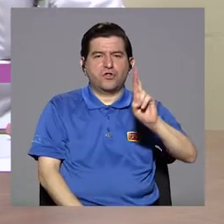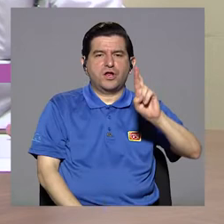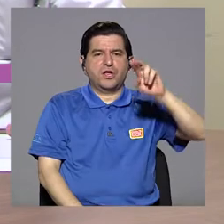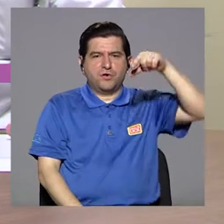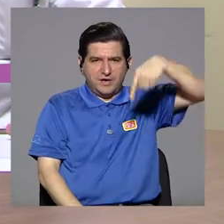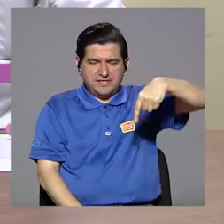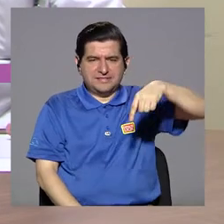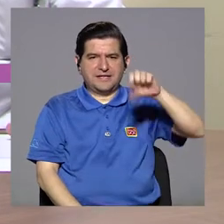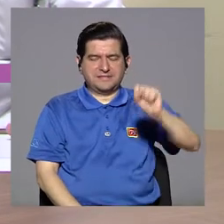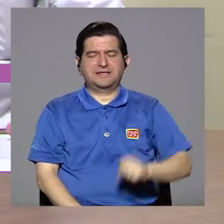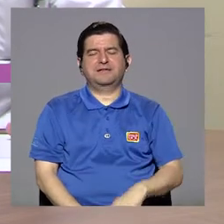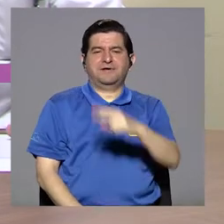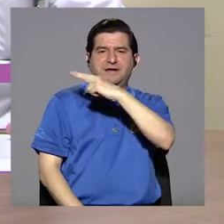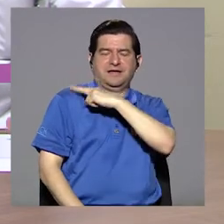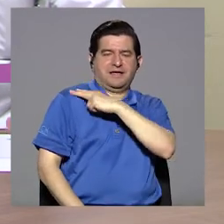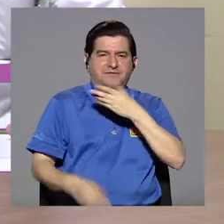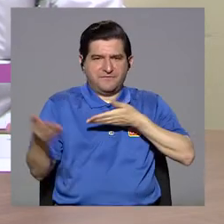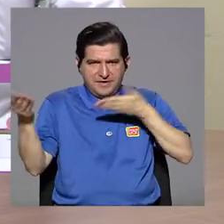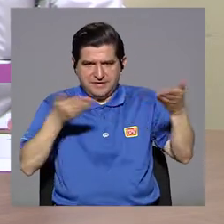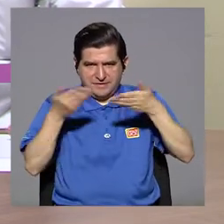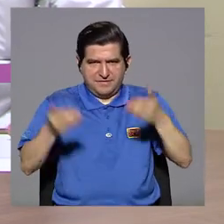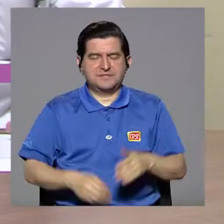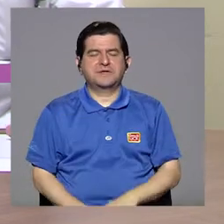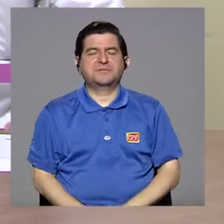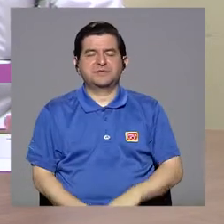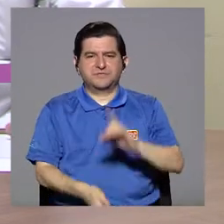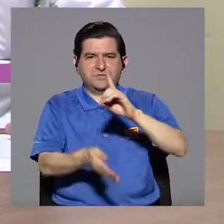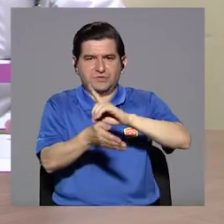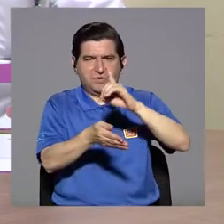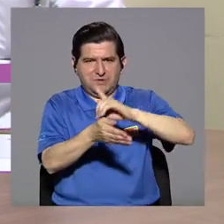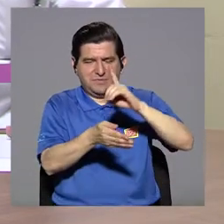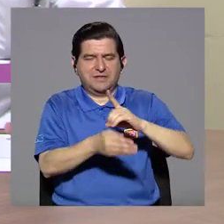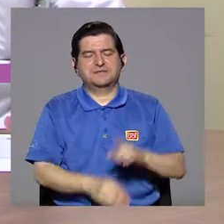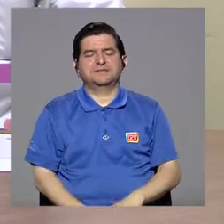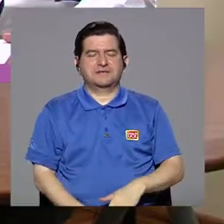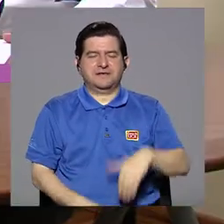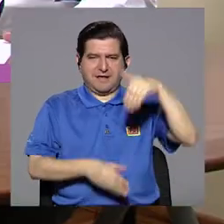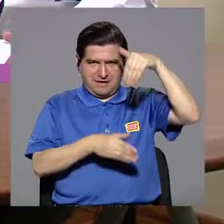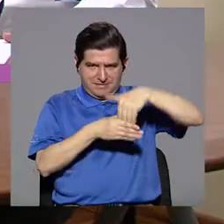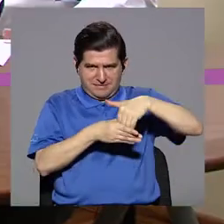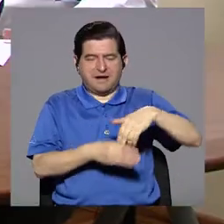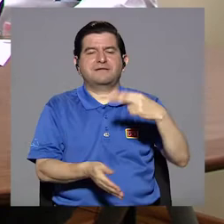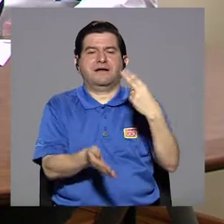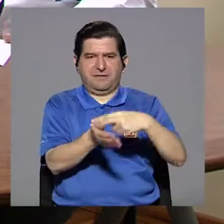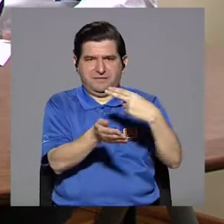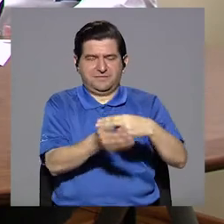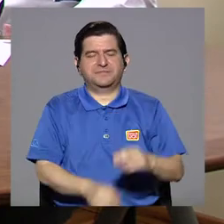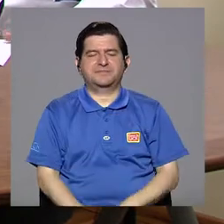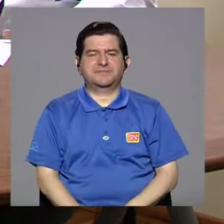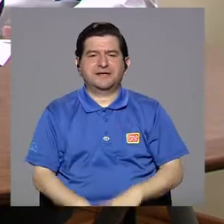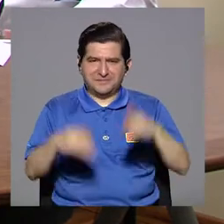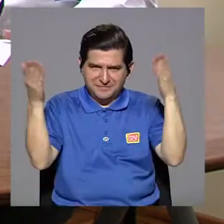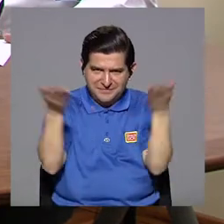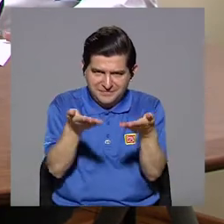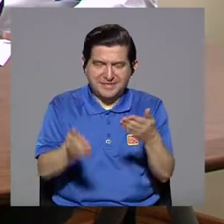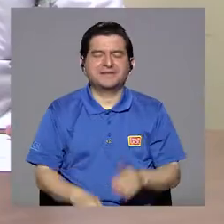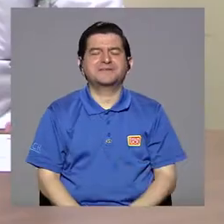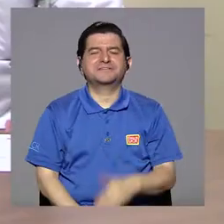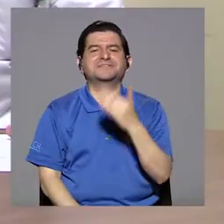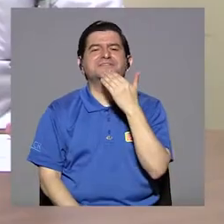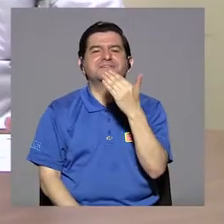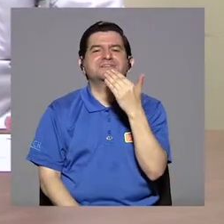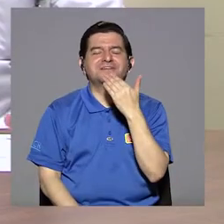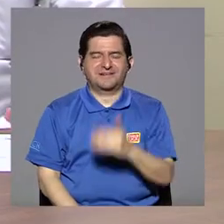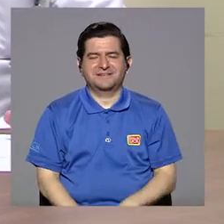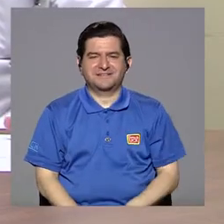quezada silva perdón jefe del servicio de medicina interna del hospital bienvenidos gracias por estar con nosotros bueno bien muchas gracias a